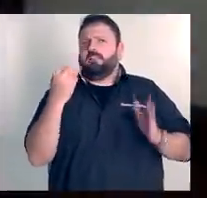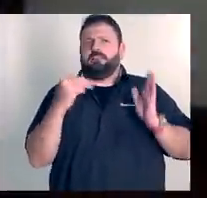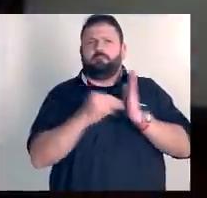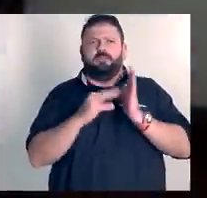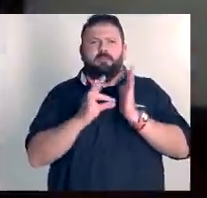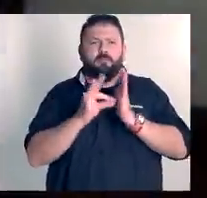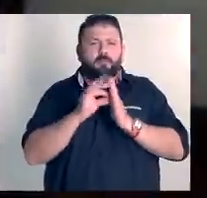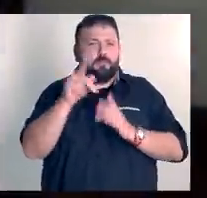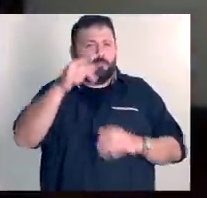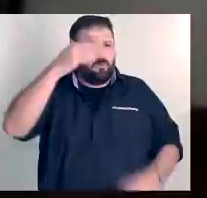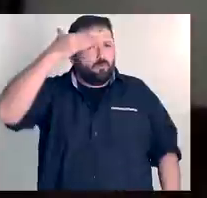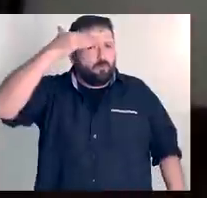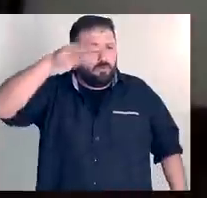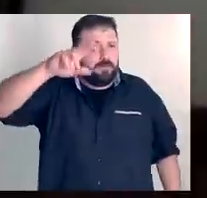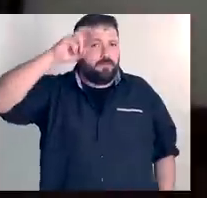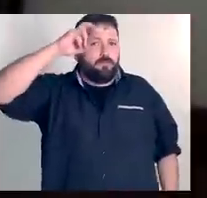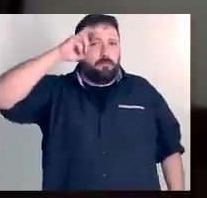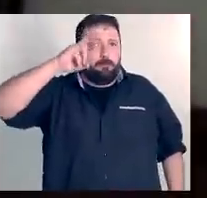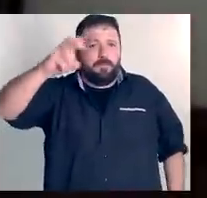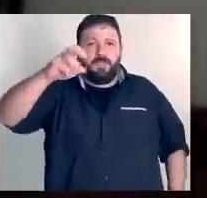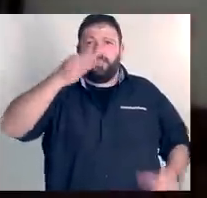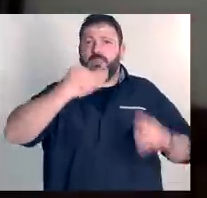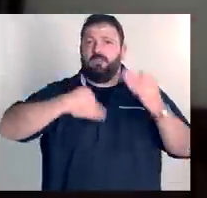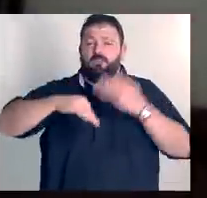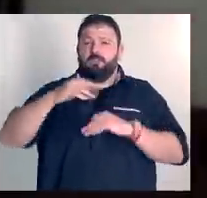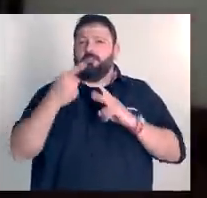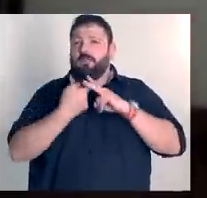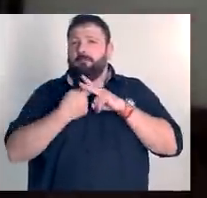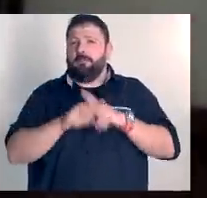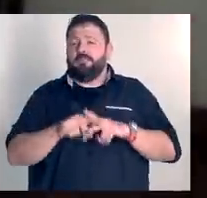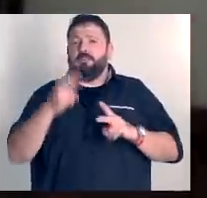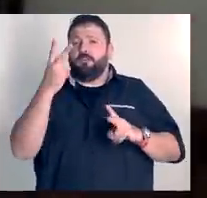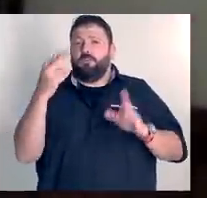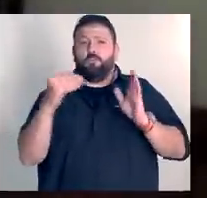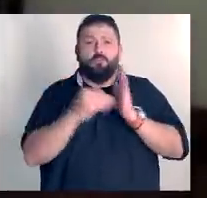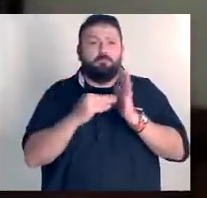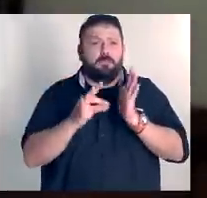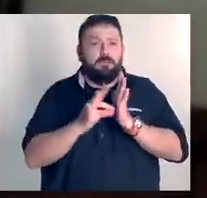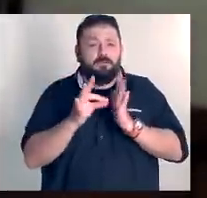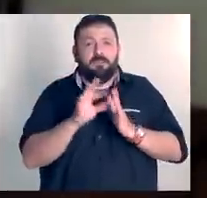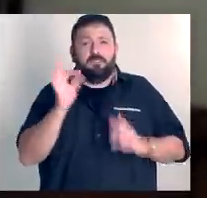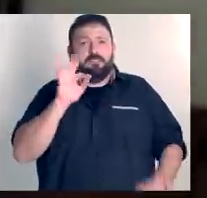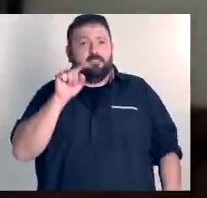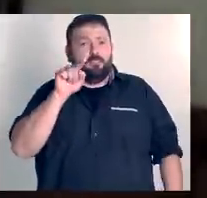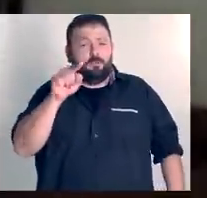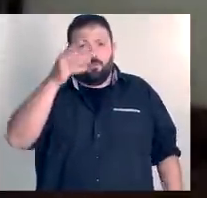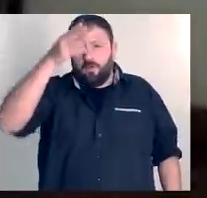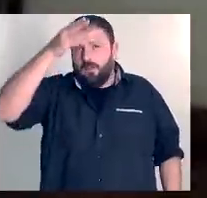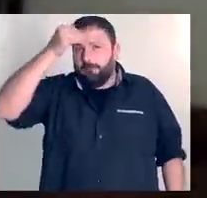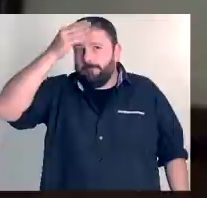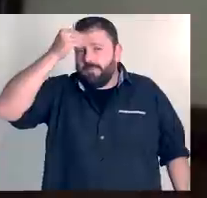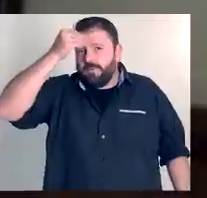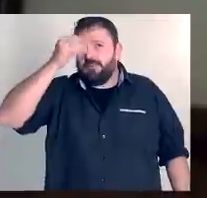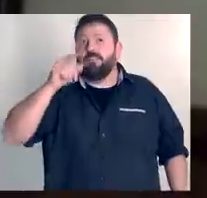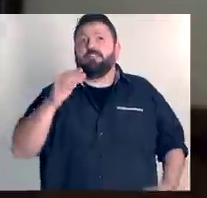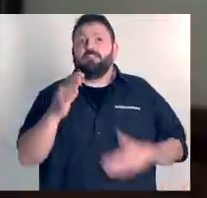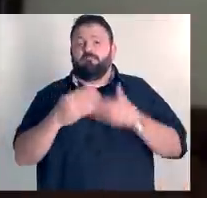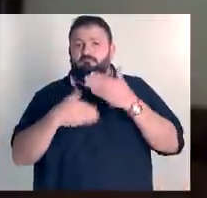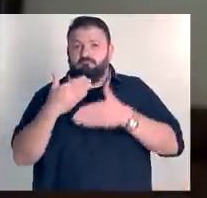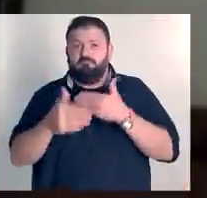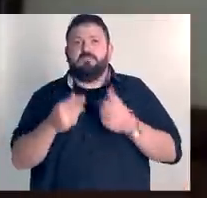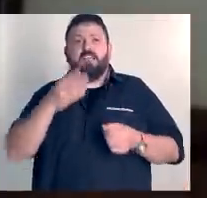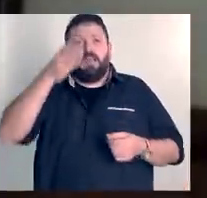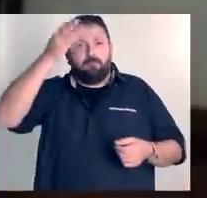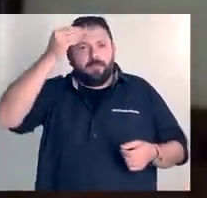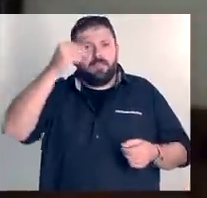sabes que un viaje internacional empieza con 2,000 puntos. Si tú aprendes a hacer bronce supreme, aprendiste a menudear,